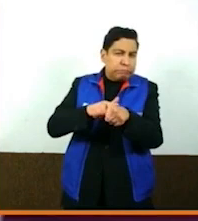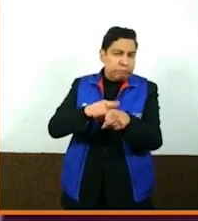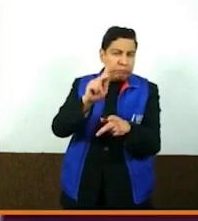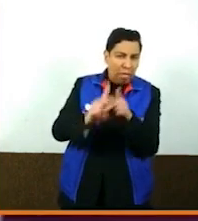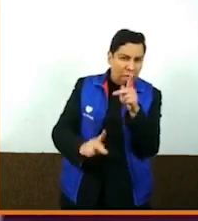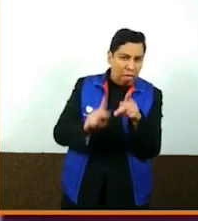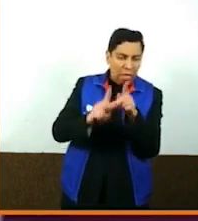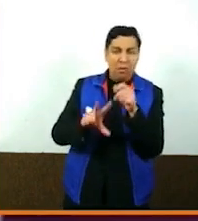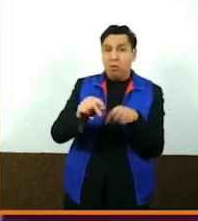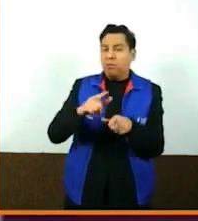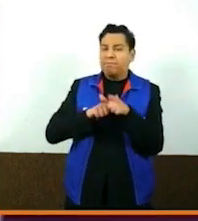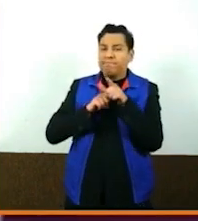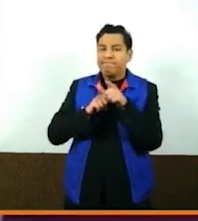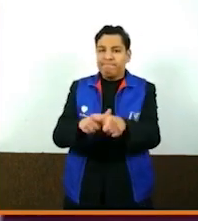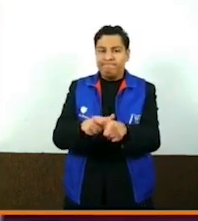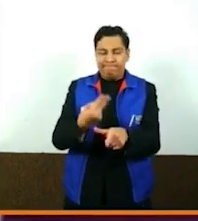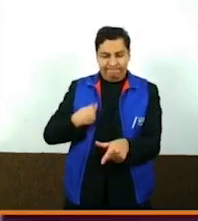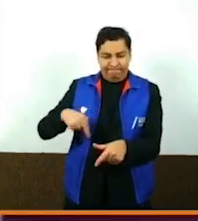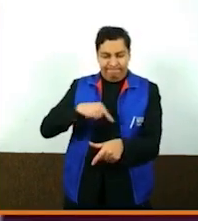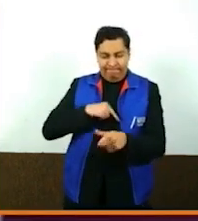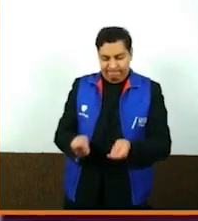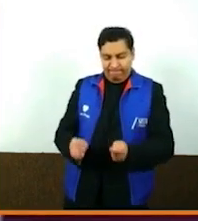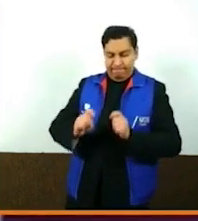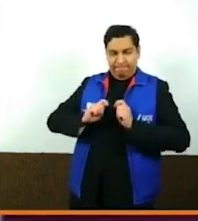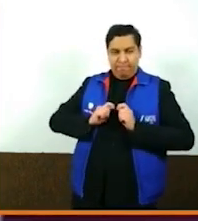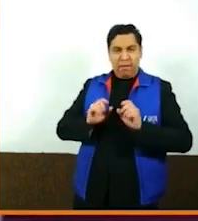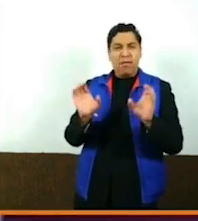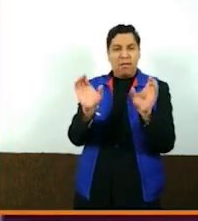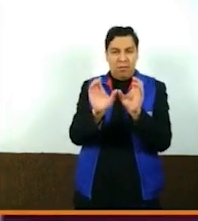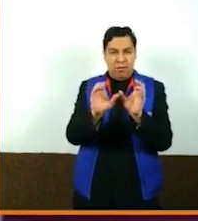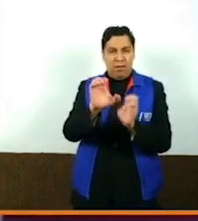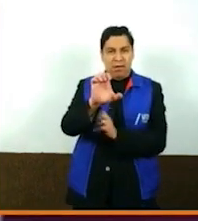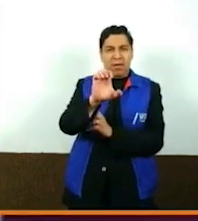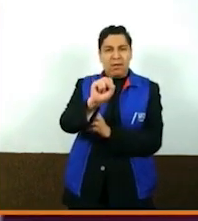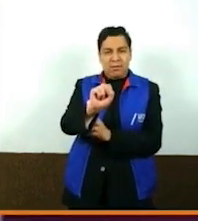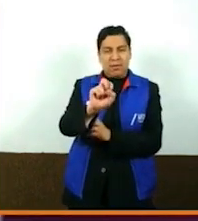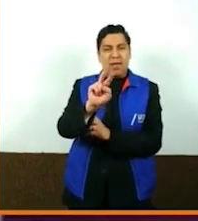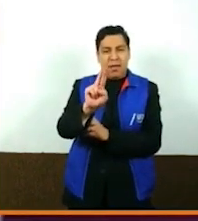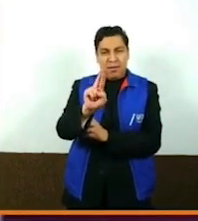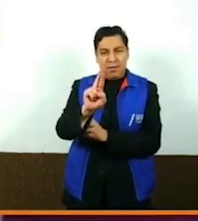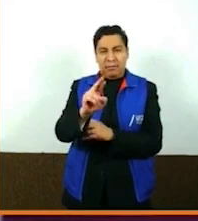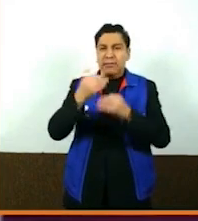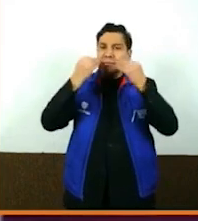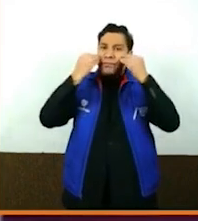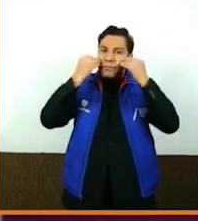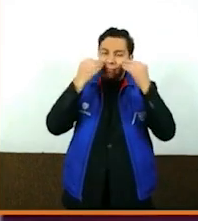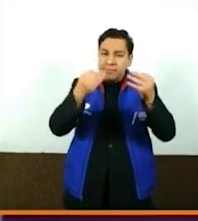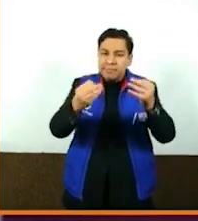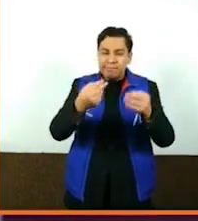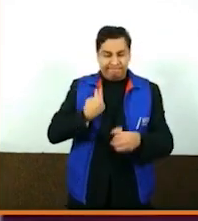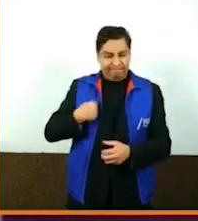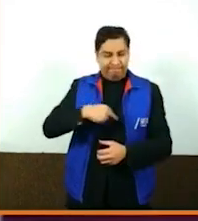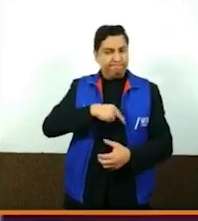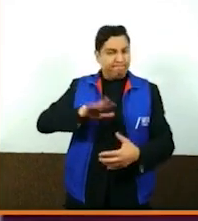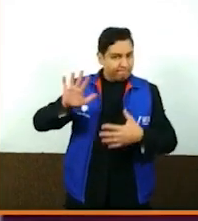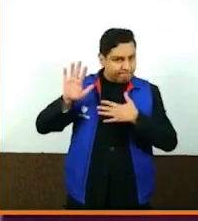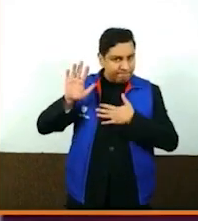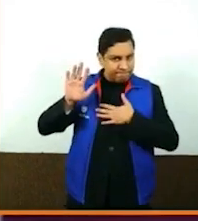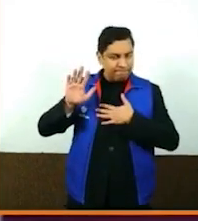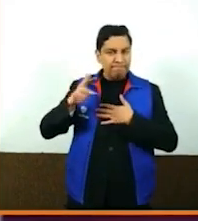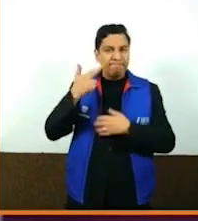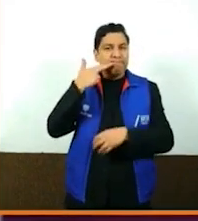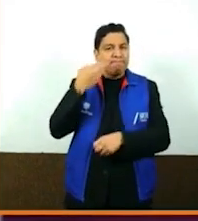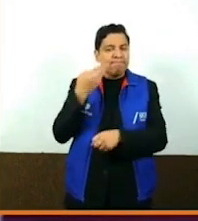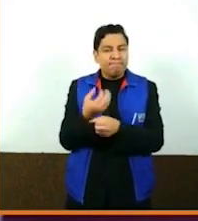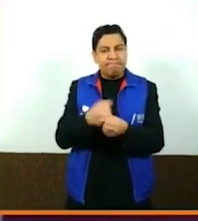Interprotección hemos recibido el distintivo de empresa socialmente responsable. Es un testimonio de nuestro compromiso con la responsabilidad